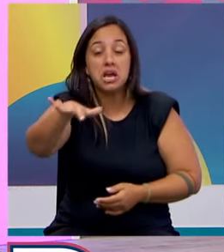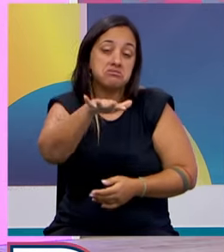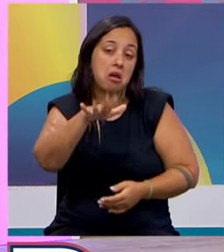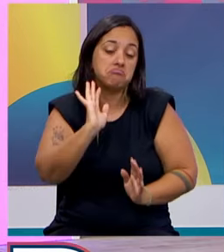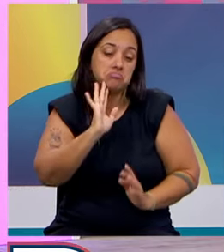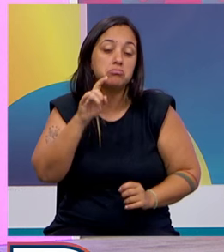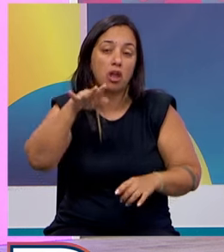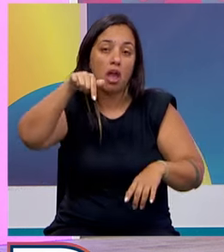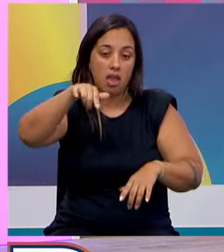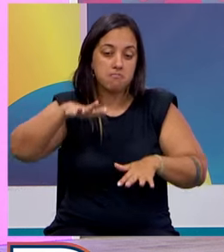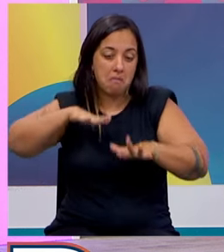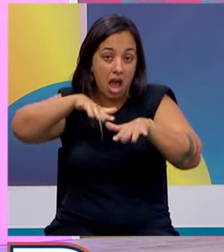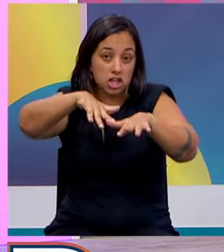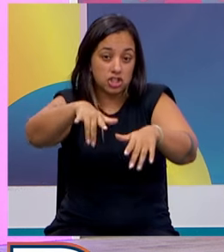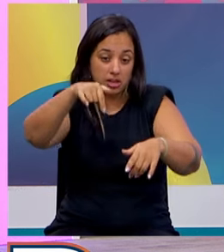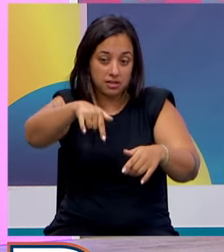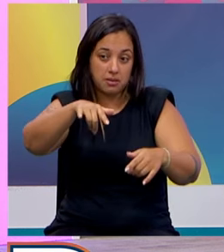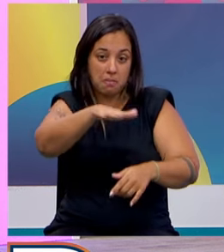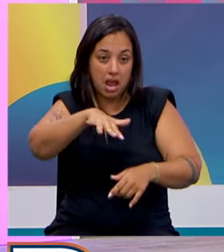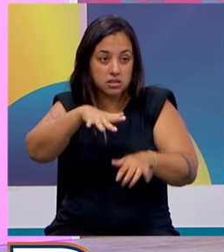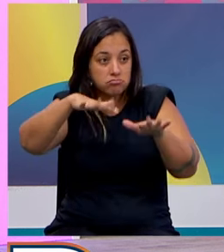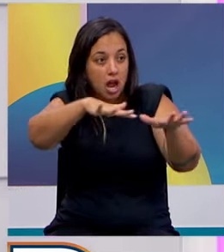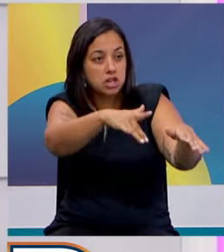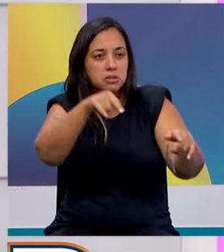porque hay una marcha que empieza ahí. Y no hay nadie.